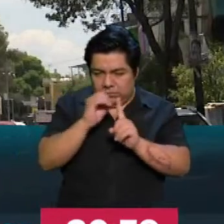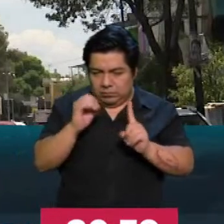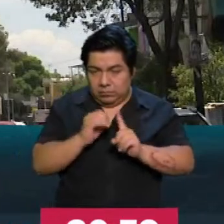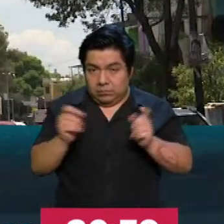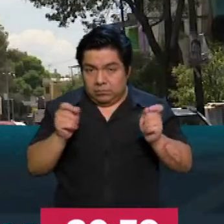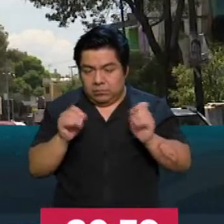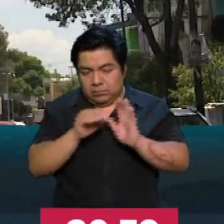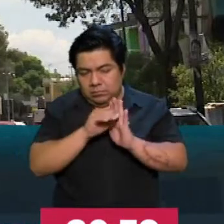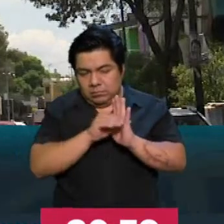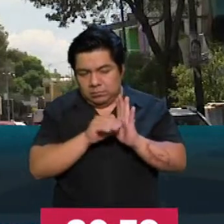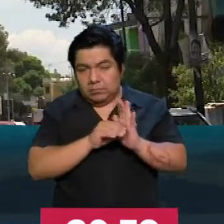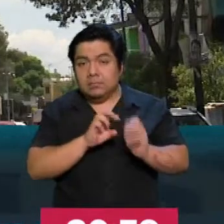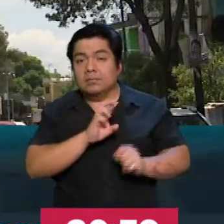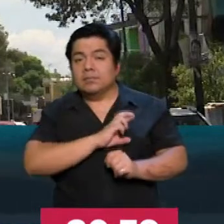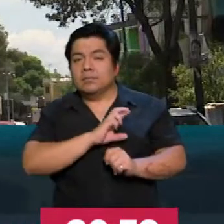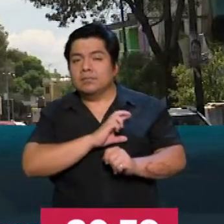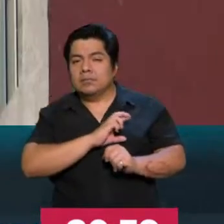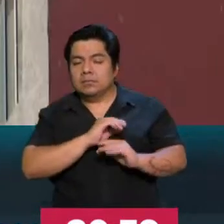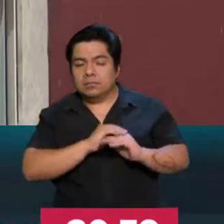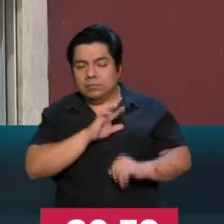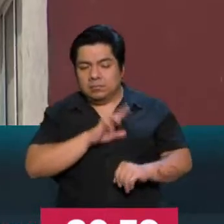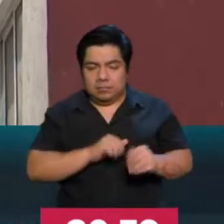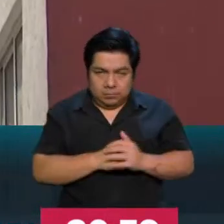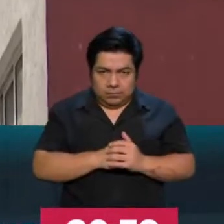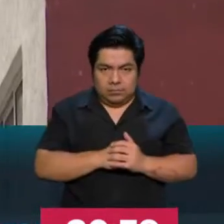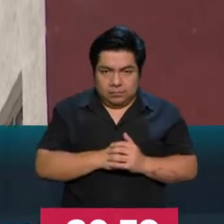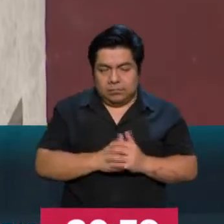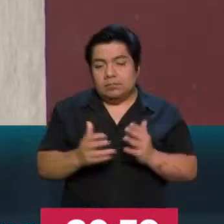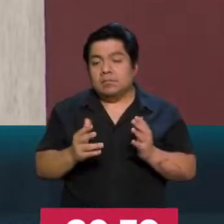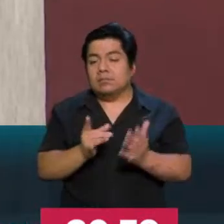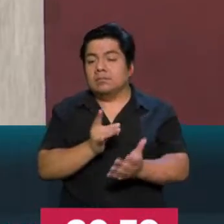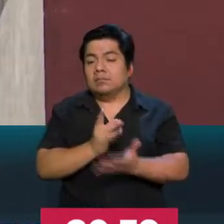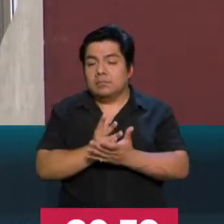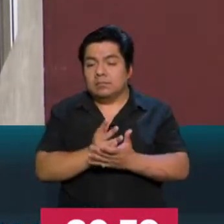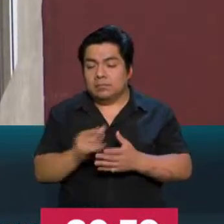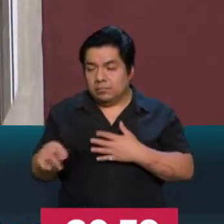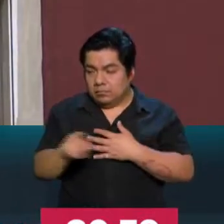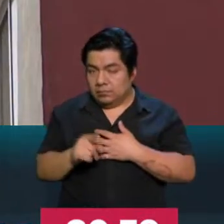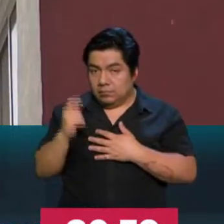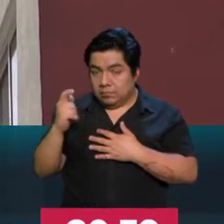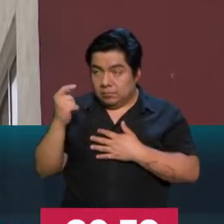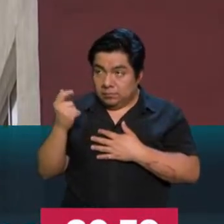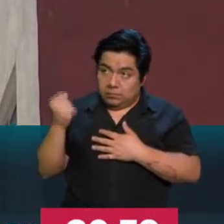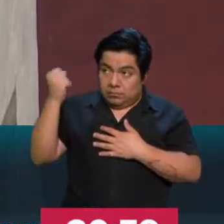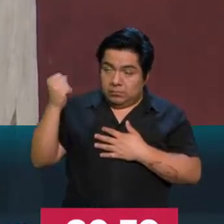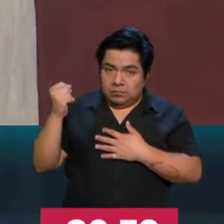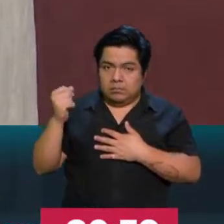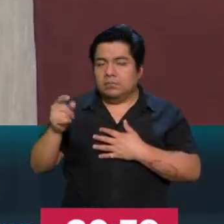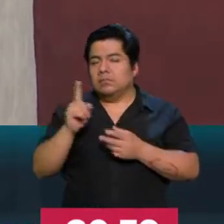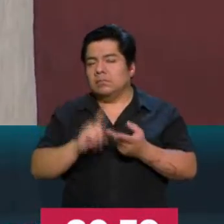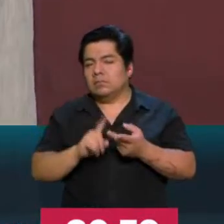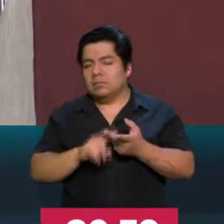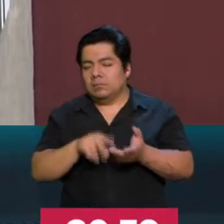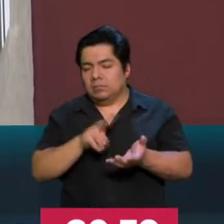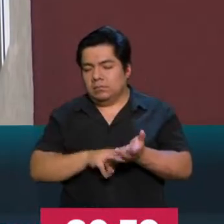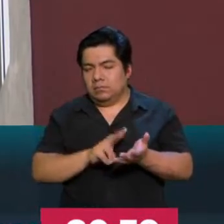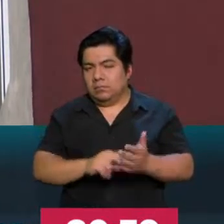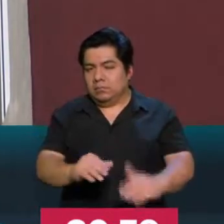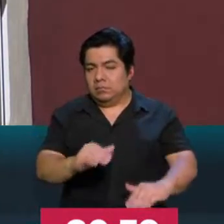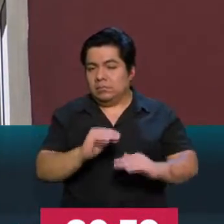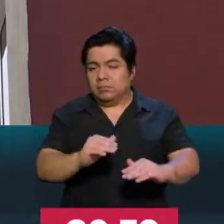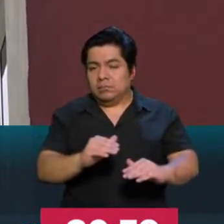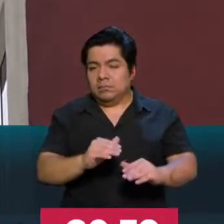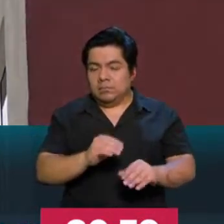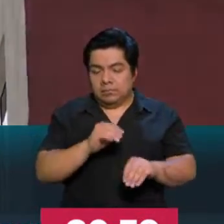de la renta sean mayores. Es decir, no solamente el monto de la inflación, sino montos específicos